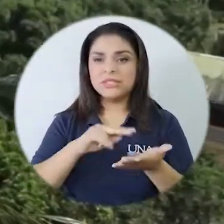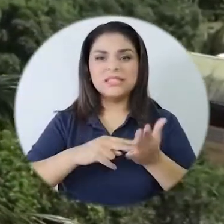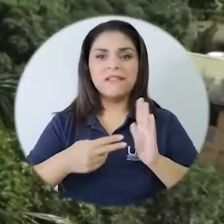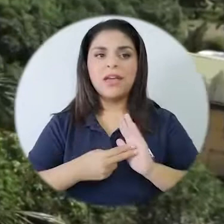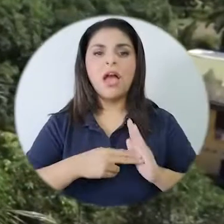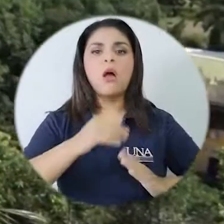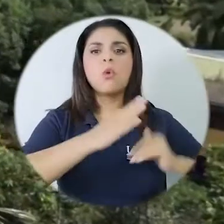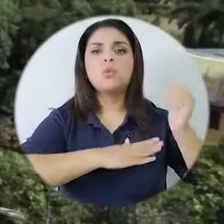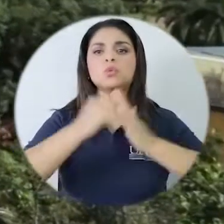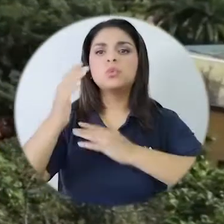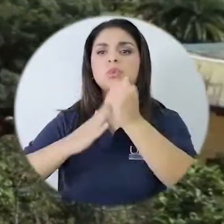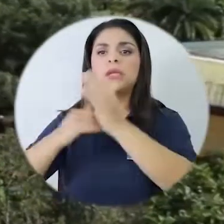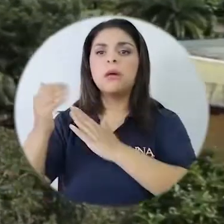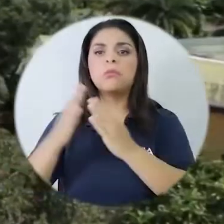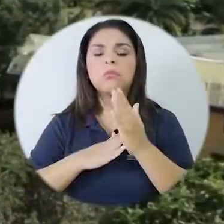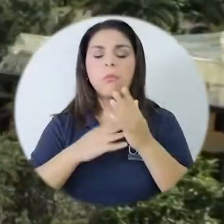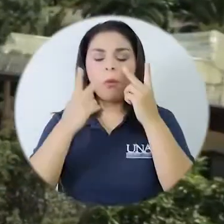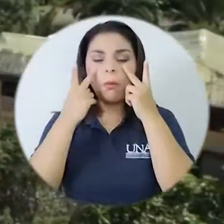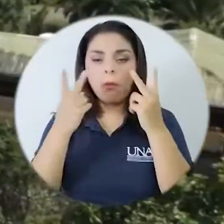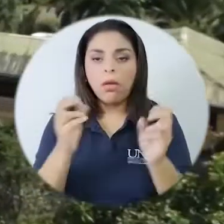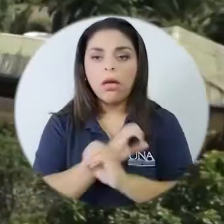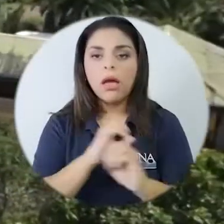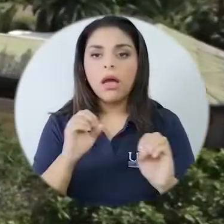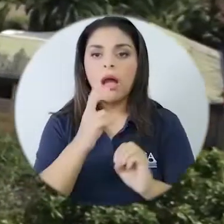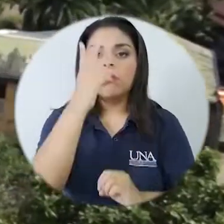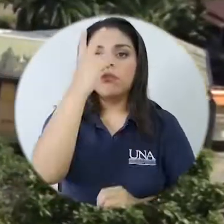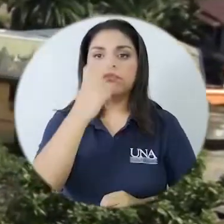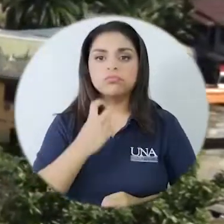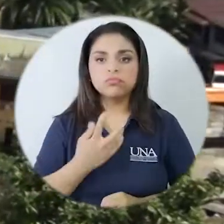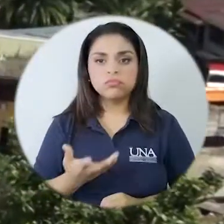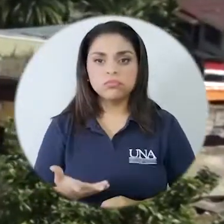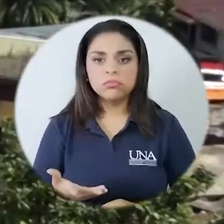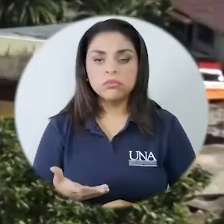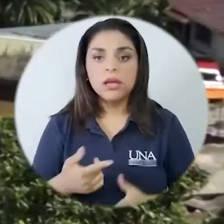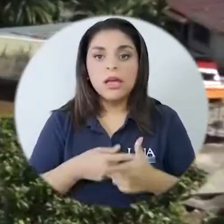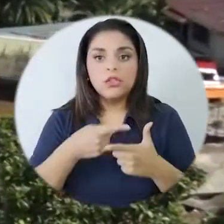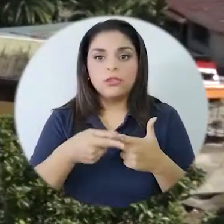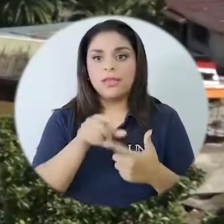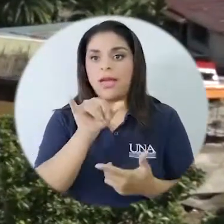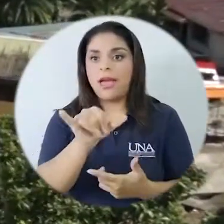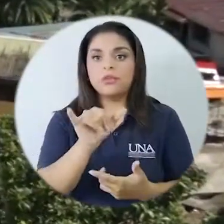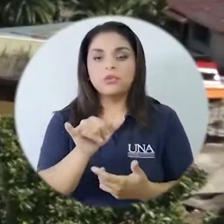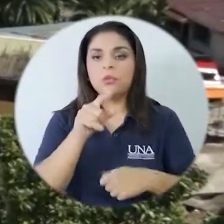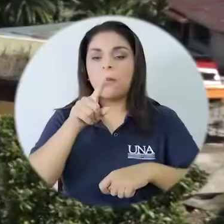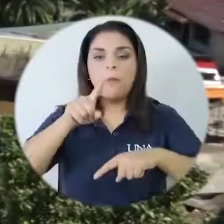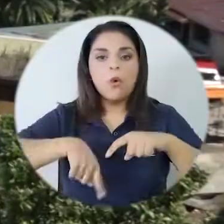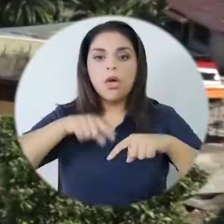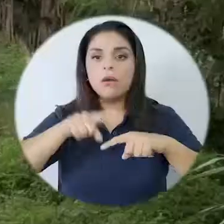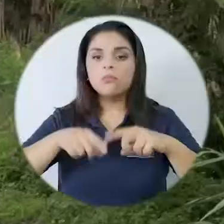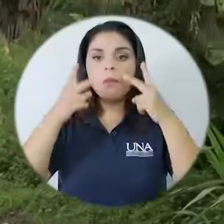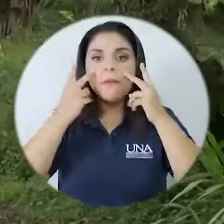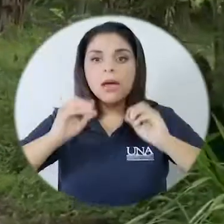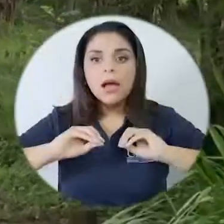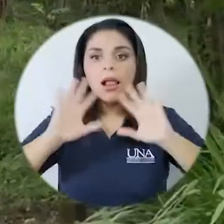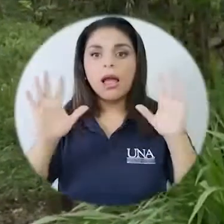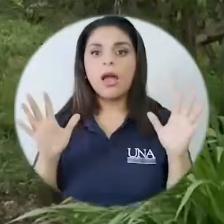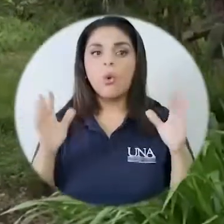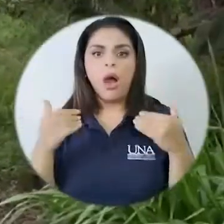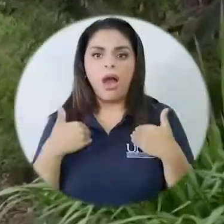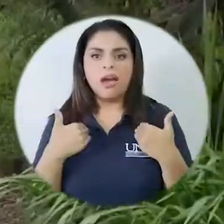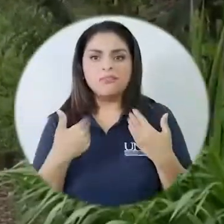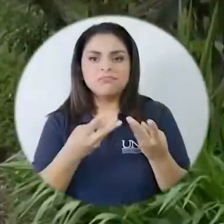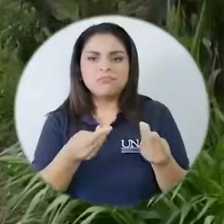estamos construyendo en muchas situaciones a ciegas y esto no permite de alguna manera tener claridad si efectivamente